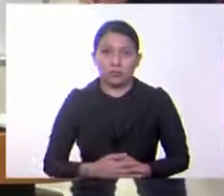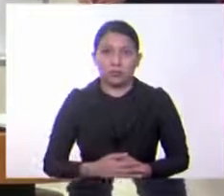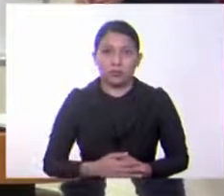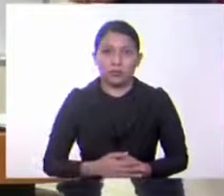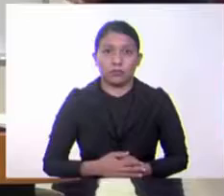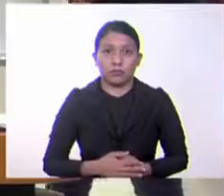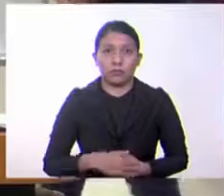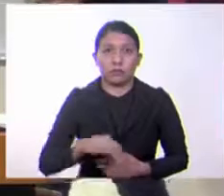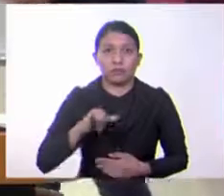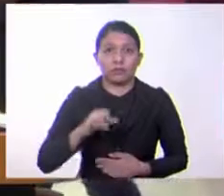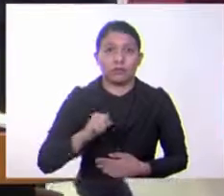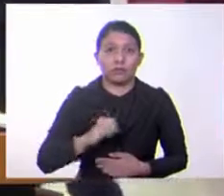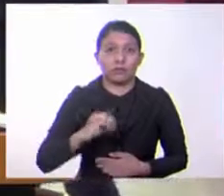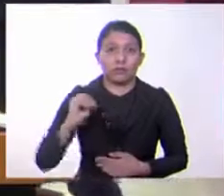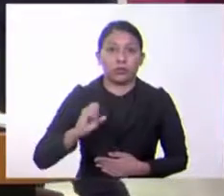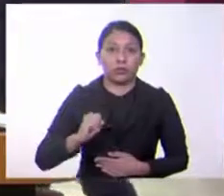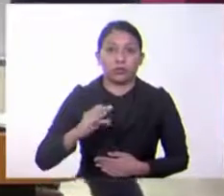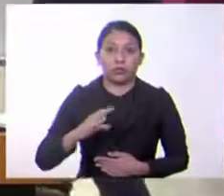isósceles,